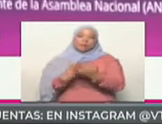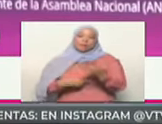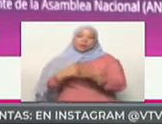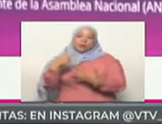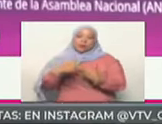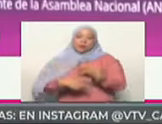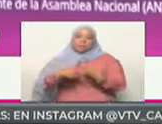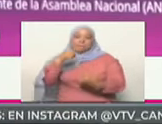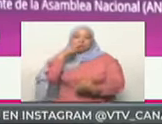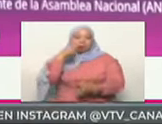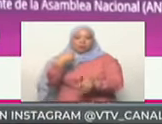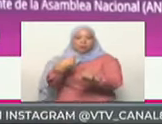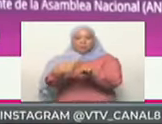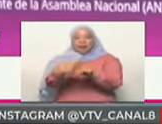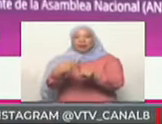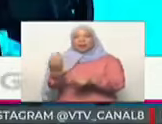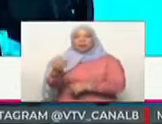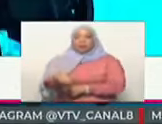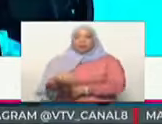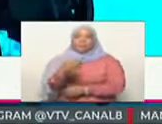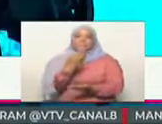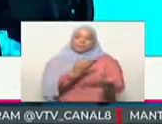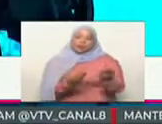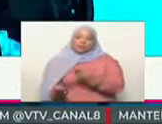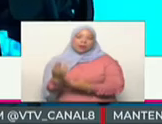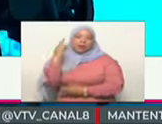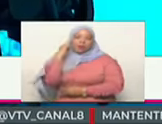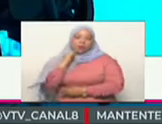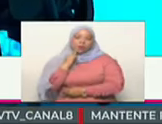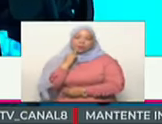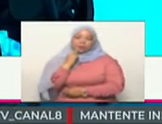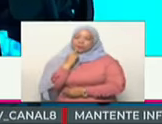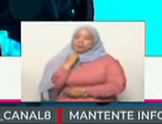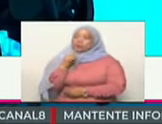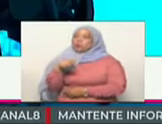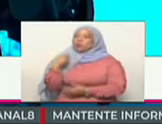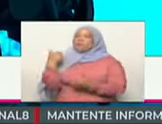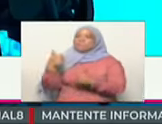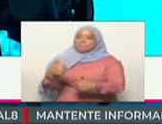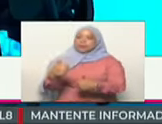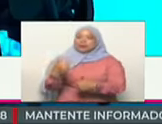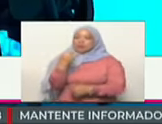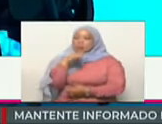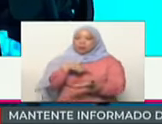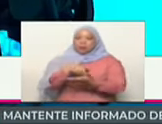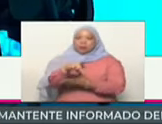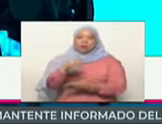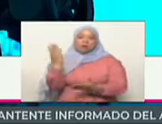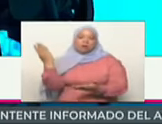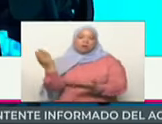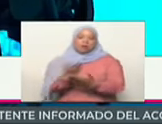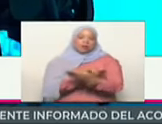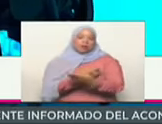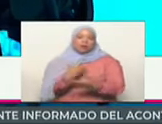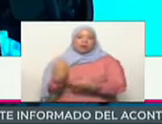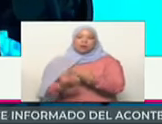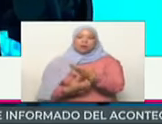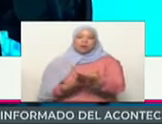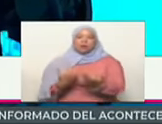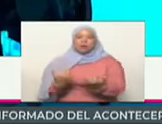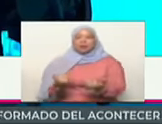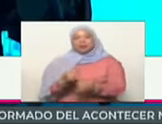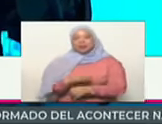patria nuestra de Bolívar, ¿cómo le va? Bueno, bien, aquí tú sabes, dándole. Cortando rabo y oreja, como dice.